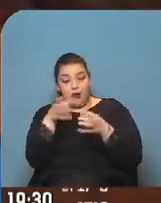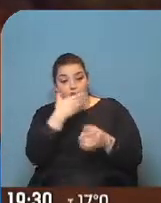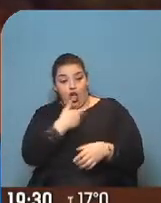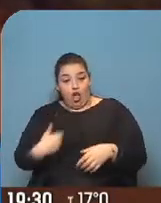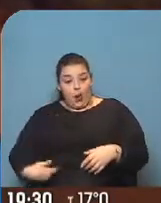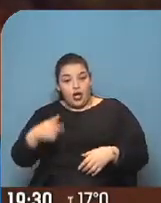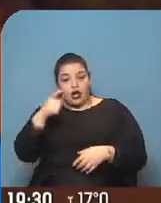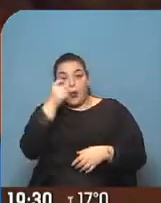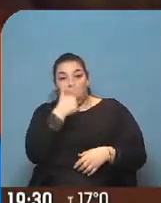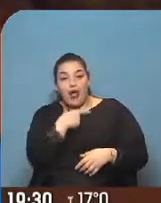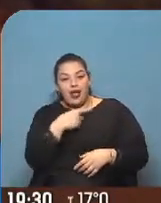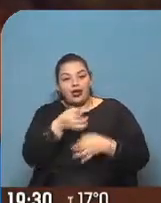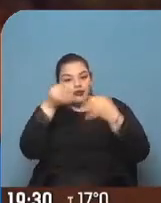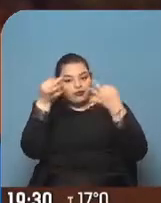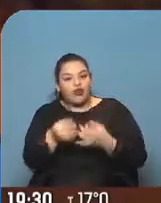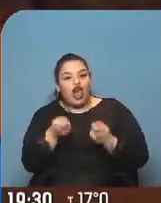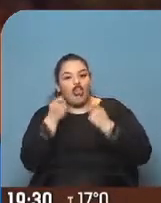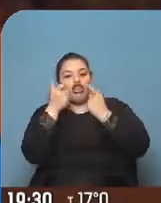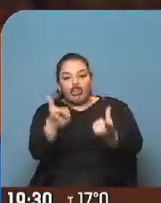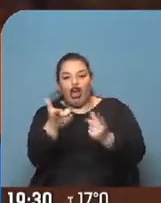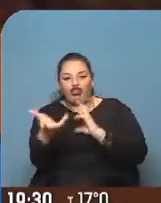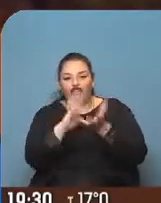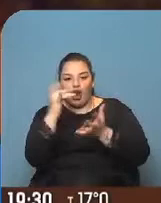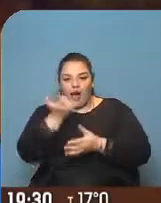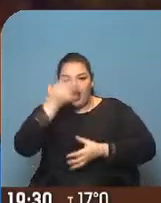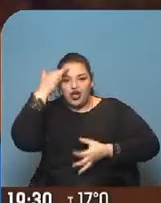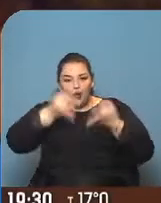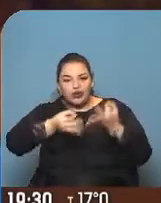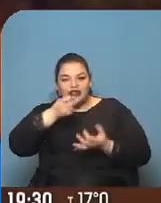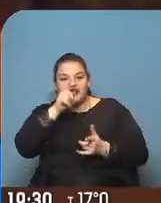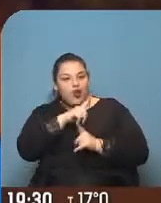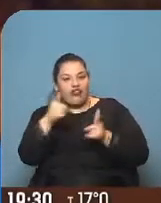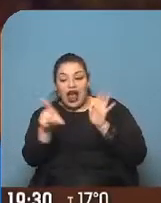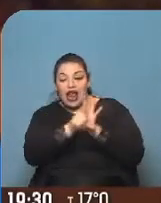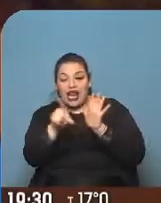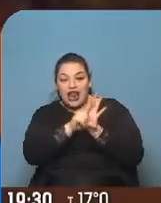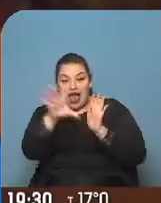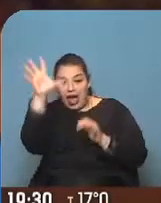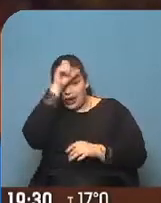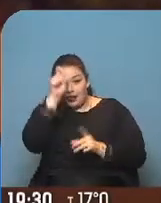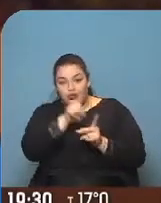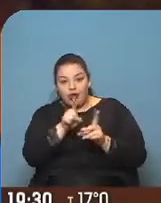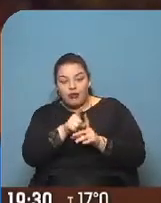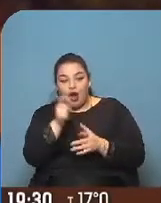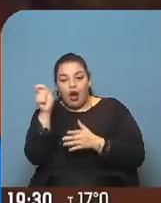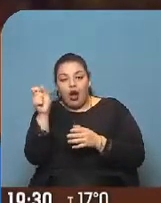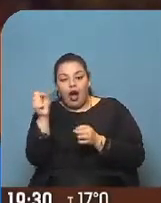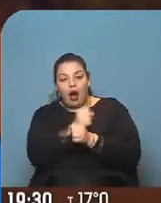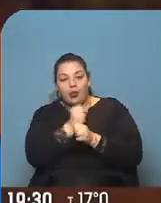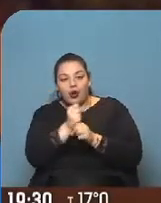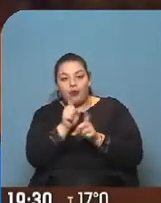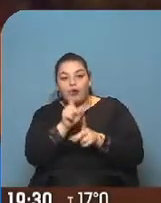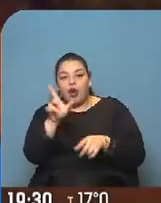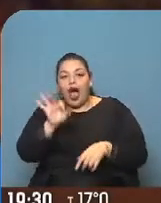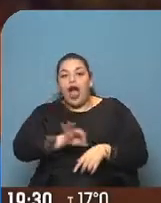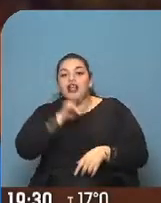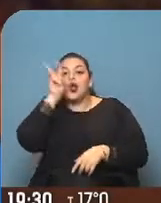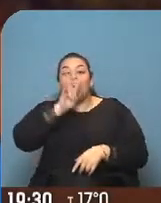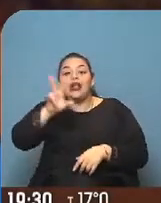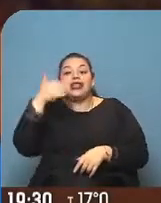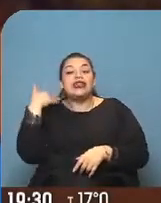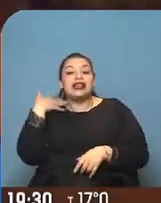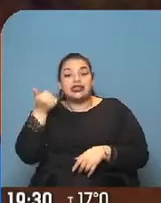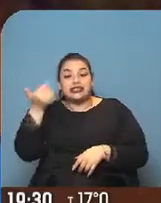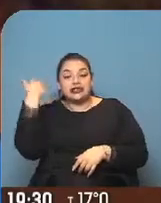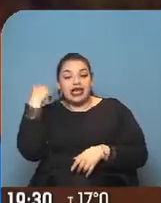sentó las herramientas para que haya justicia si no hubiese habido ley del arrepentido una ley que se sancionó en el año 2016 y que el kirchnerismo